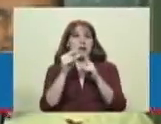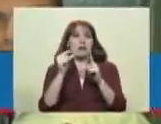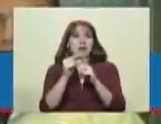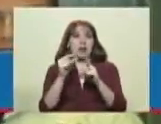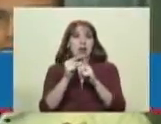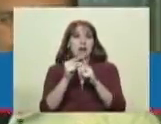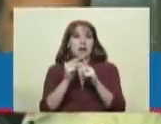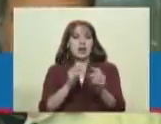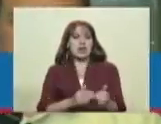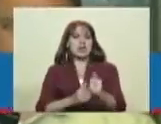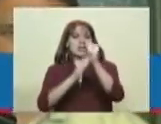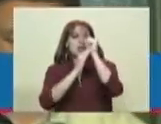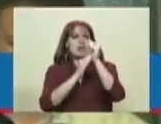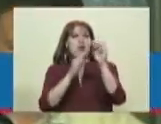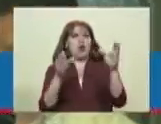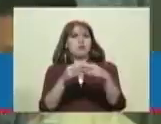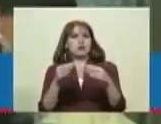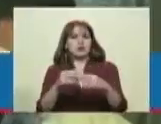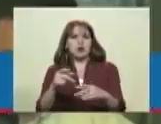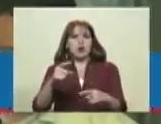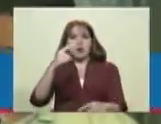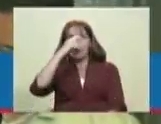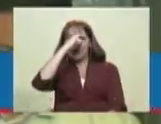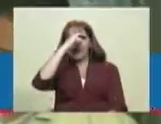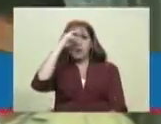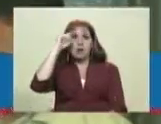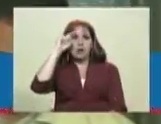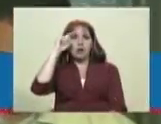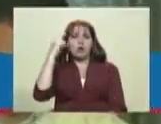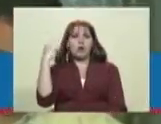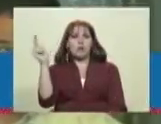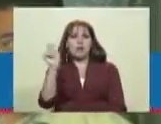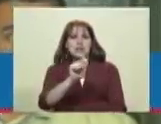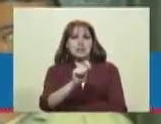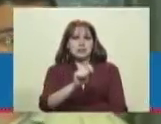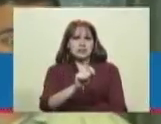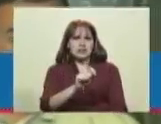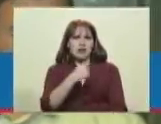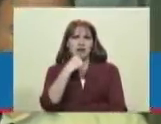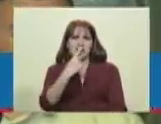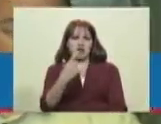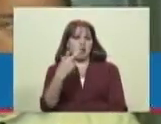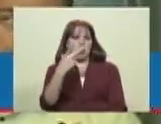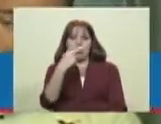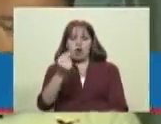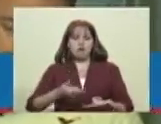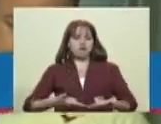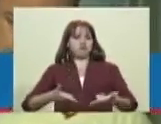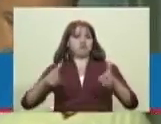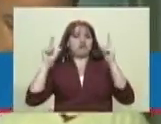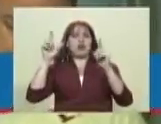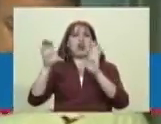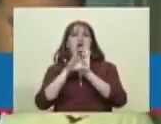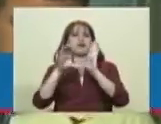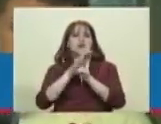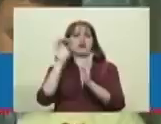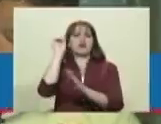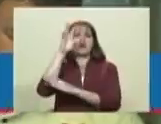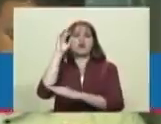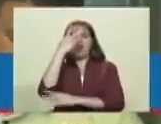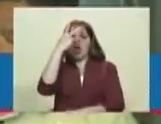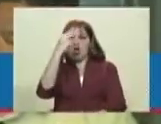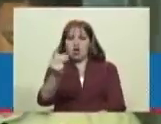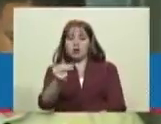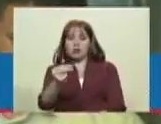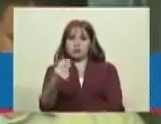de el líder de la oposición, Julio Borges, hace quizás menos de un mes, cuando dijo que no permitirían, que la constituyente no se llevaría a cabo? Y